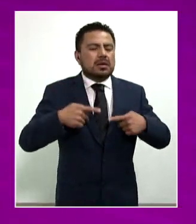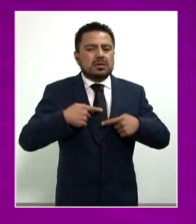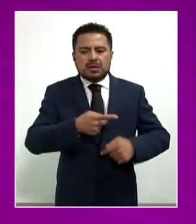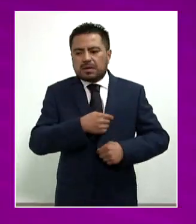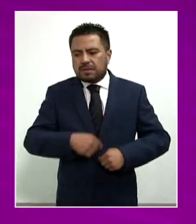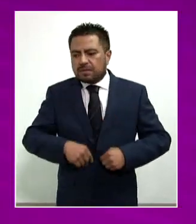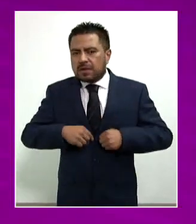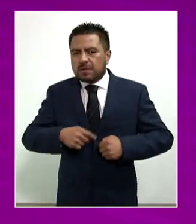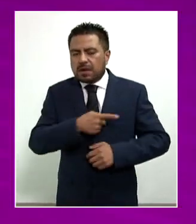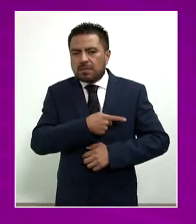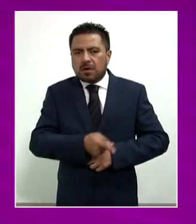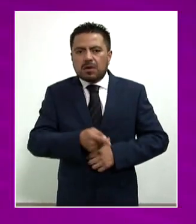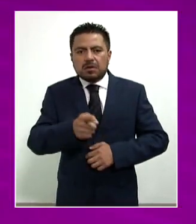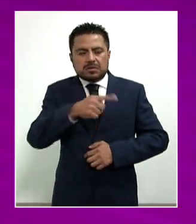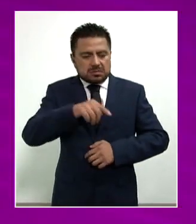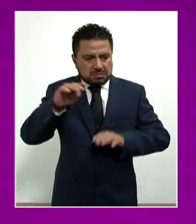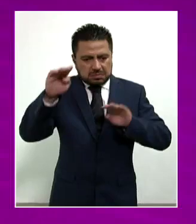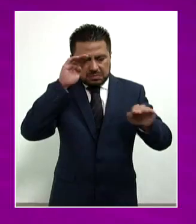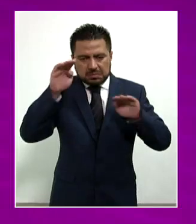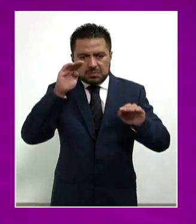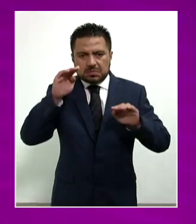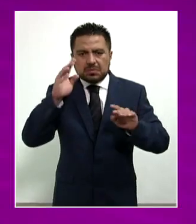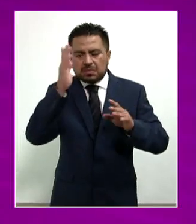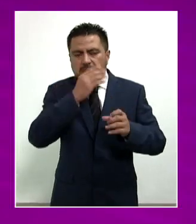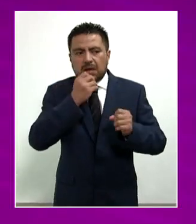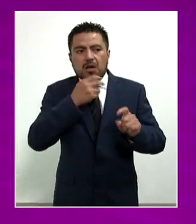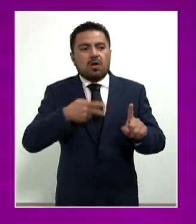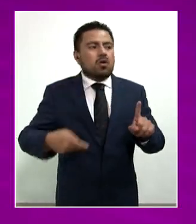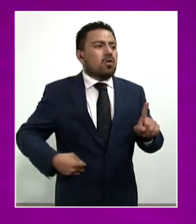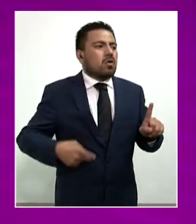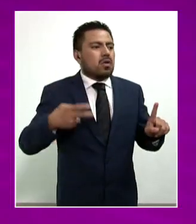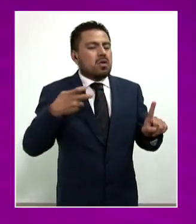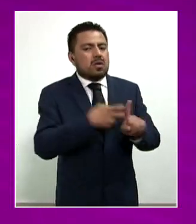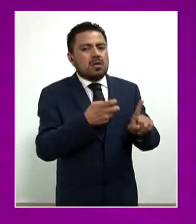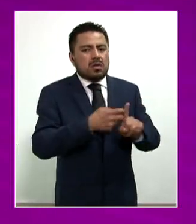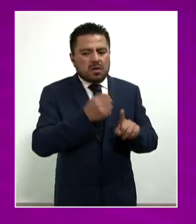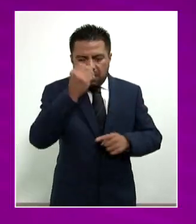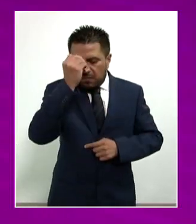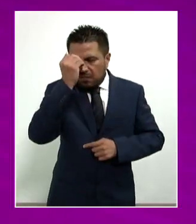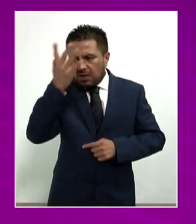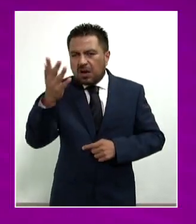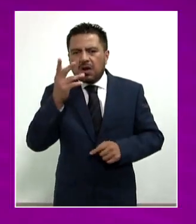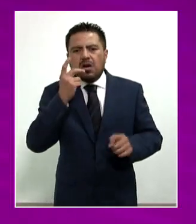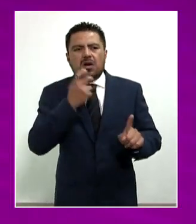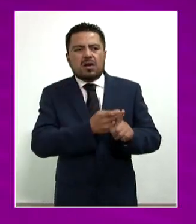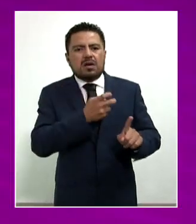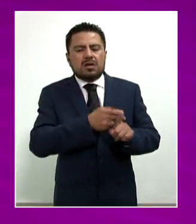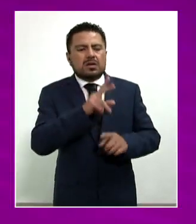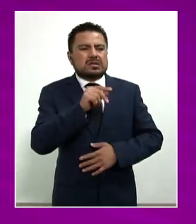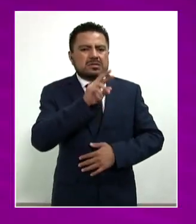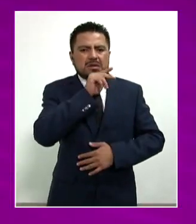en pobreza y pensar que es de ella la culpa, que es floja, que no se preocupa de la educación de sus